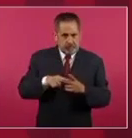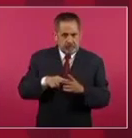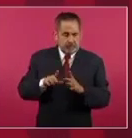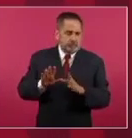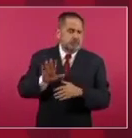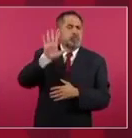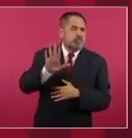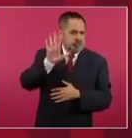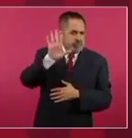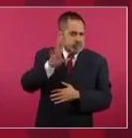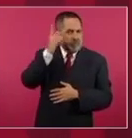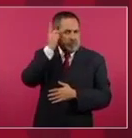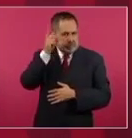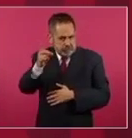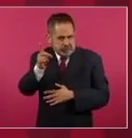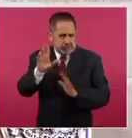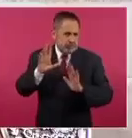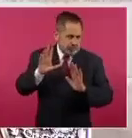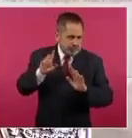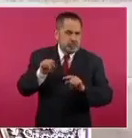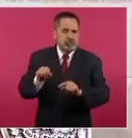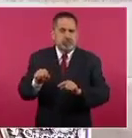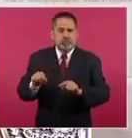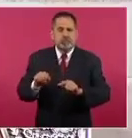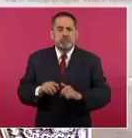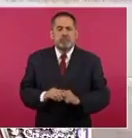presuntos propietarios,